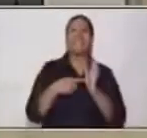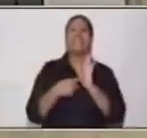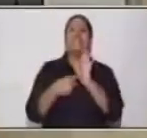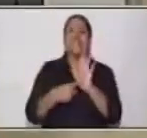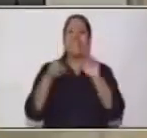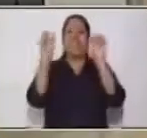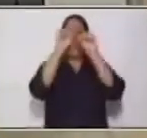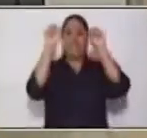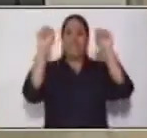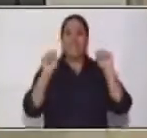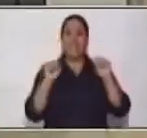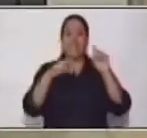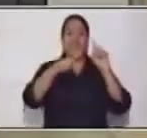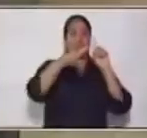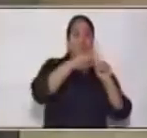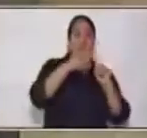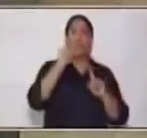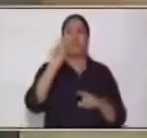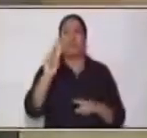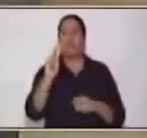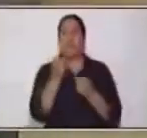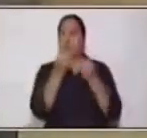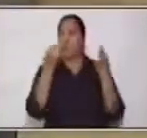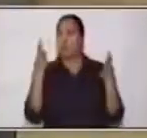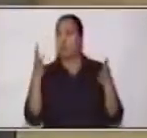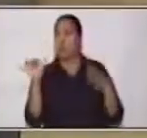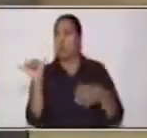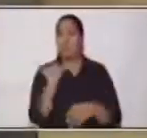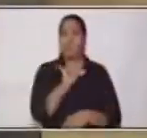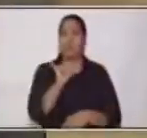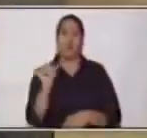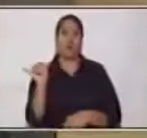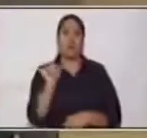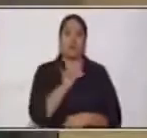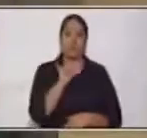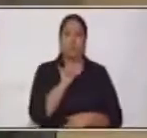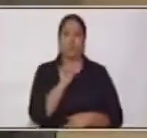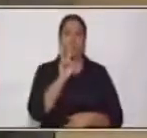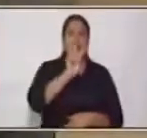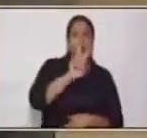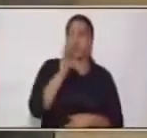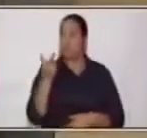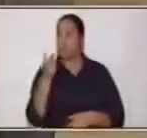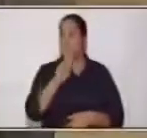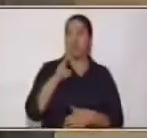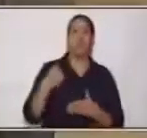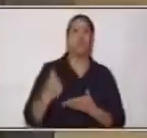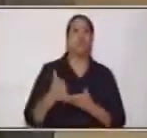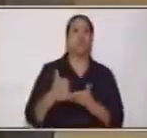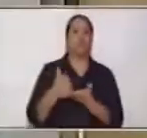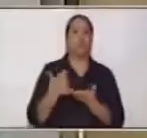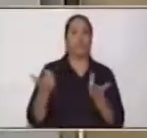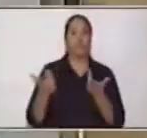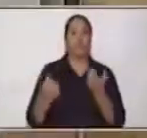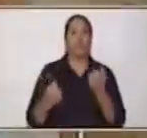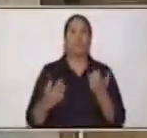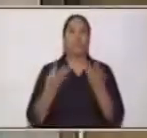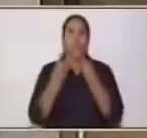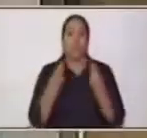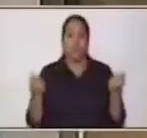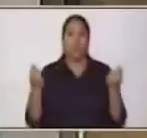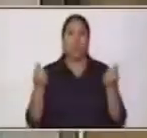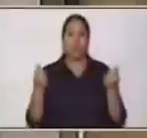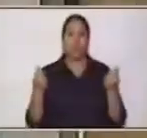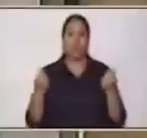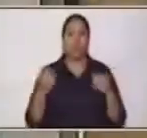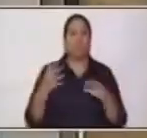Y tienen un valor en común, ¿sí? Por eso se le llama sistema. Que entre ellas dos se van a estar ayudando. Así es. Bien, similar a